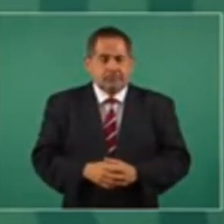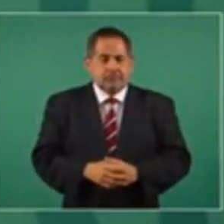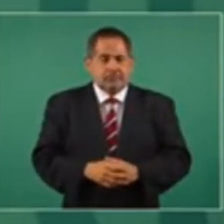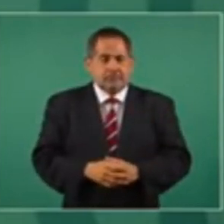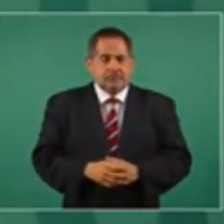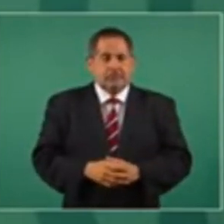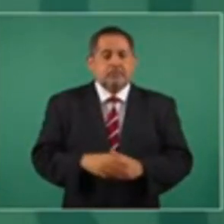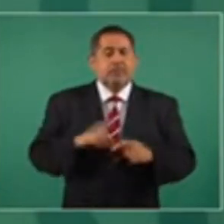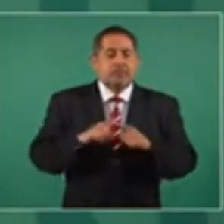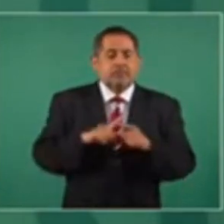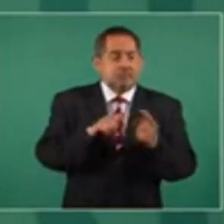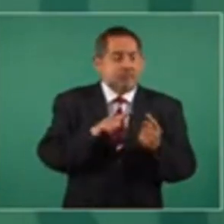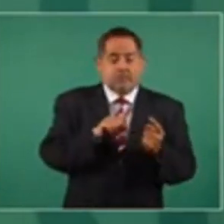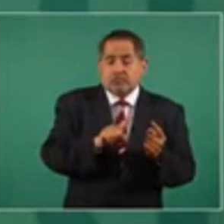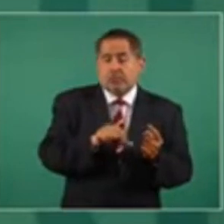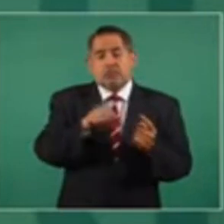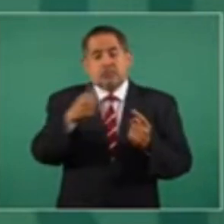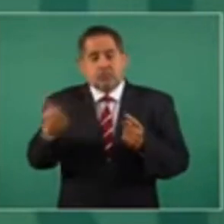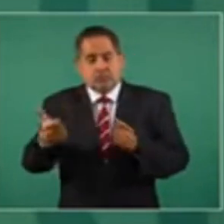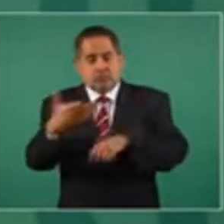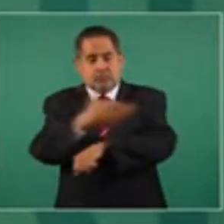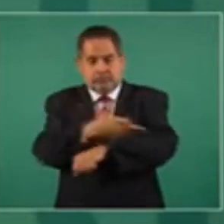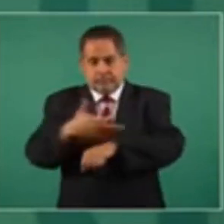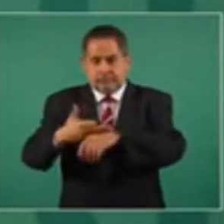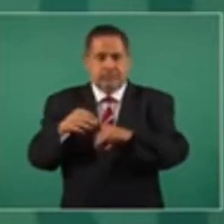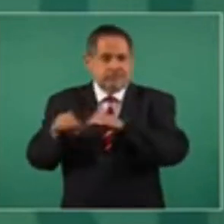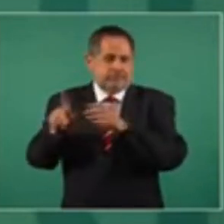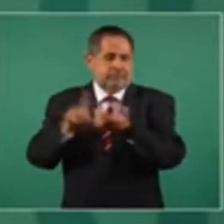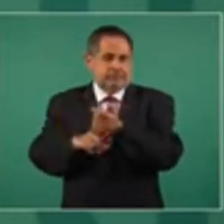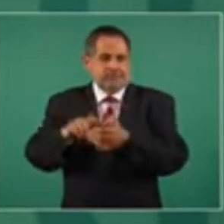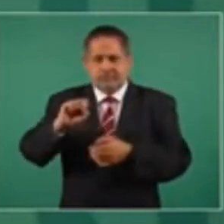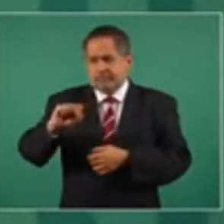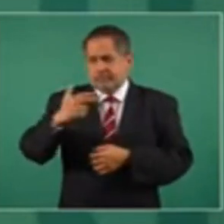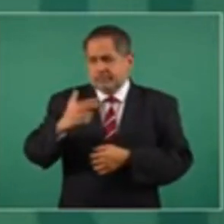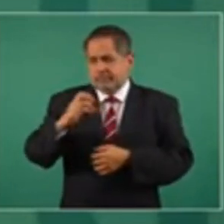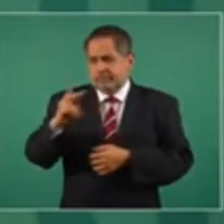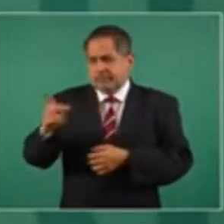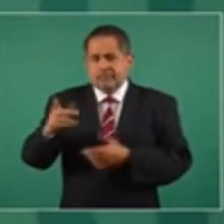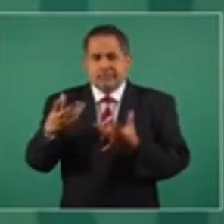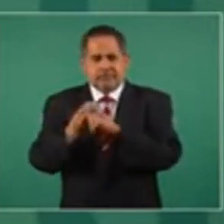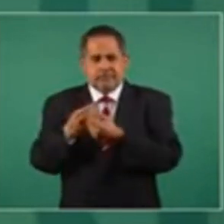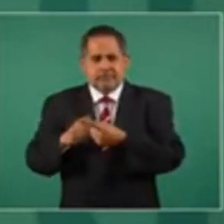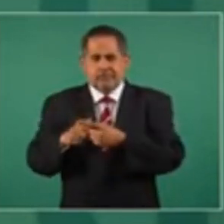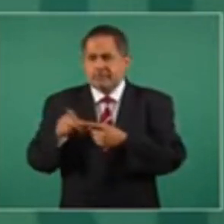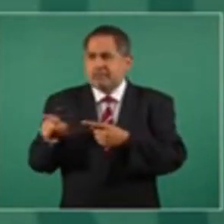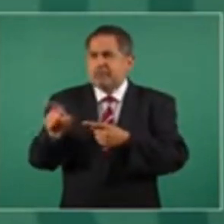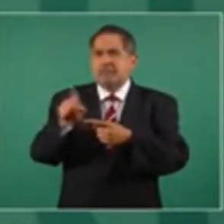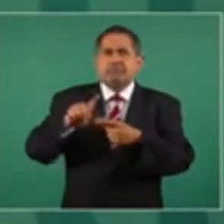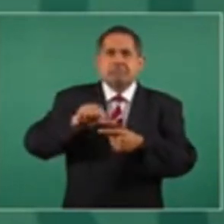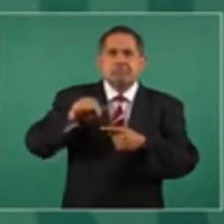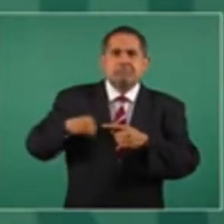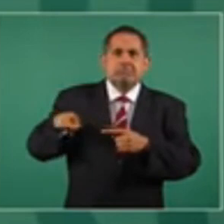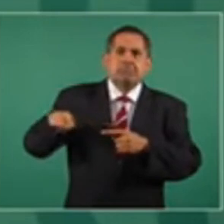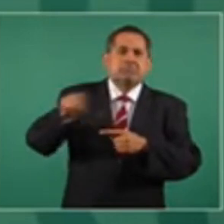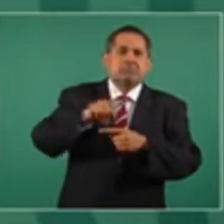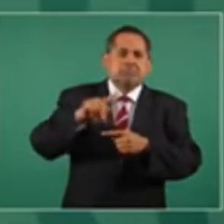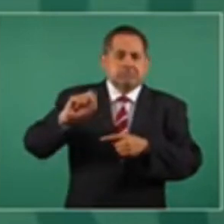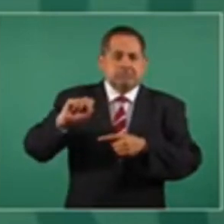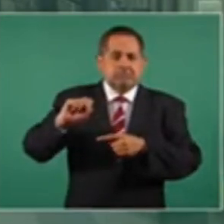con el apoyo de otro familiar que estaba en Hacienda, que llegó a ser hasta secretario de Hacienda.